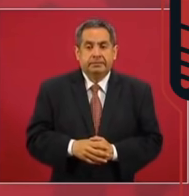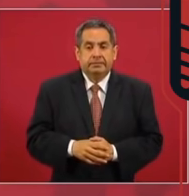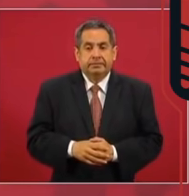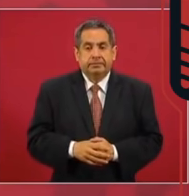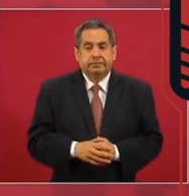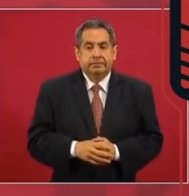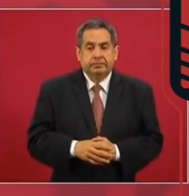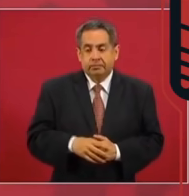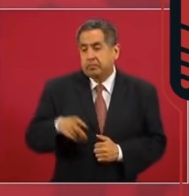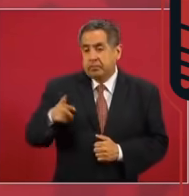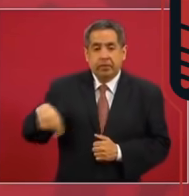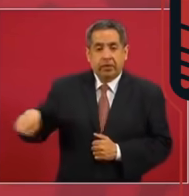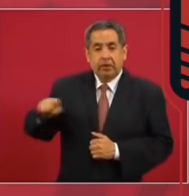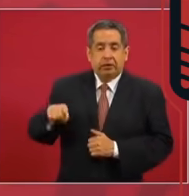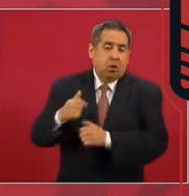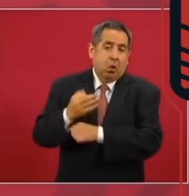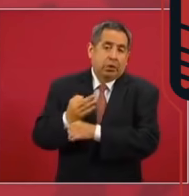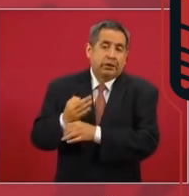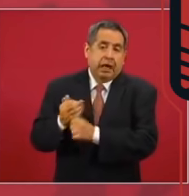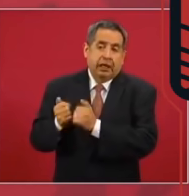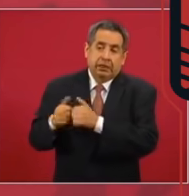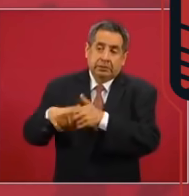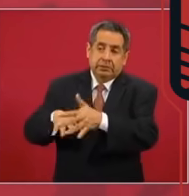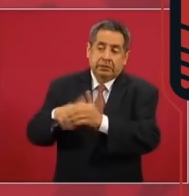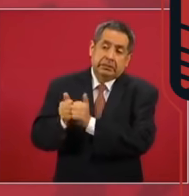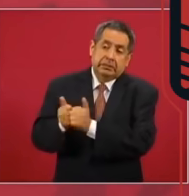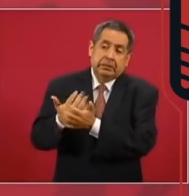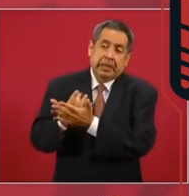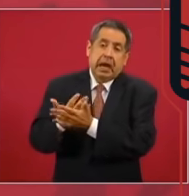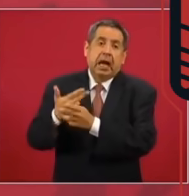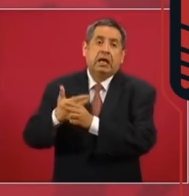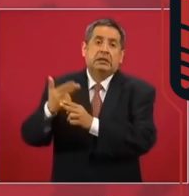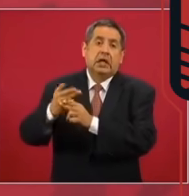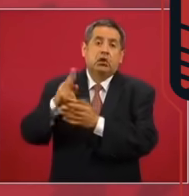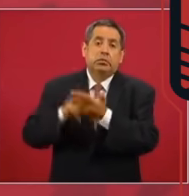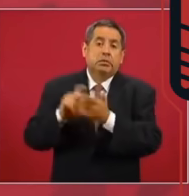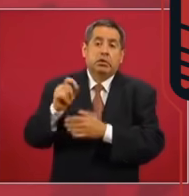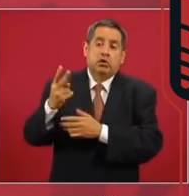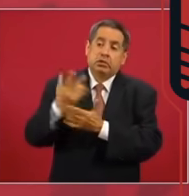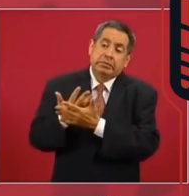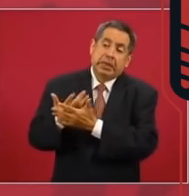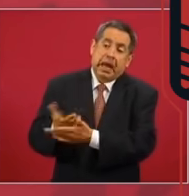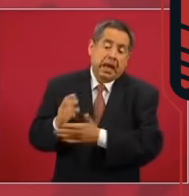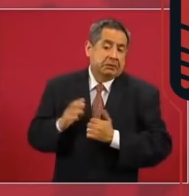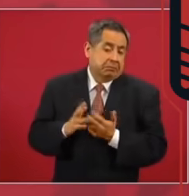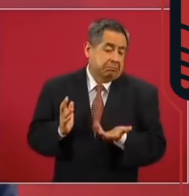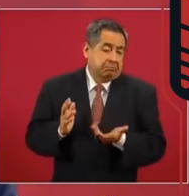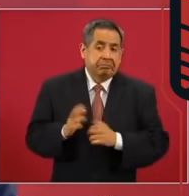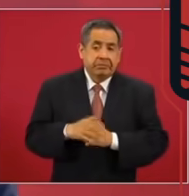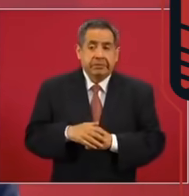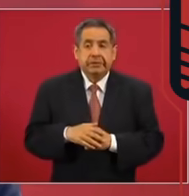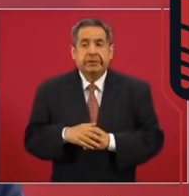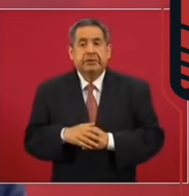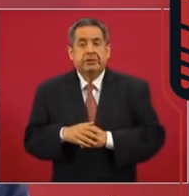Ellos pueden esperar hasta entonces y convocar